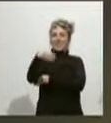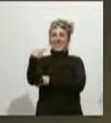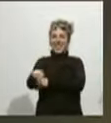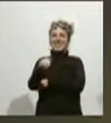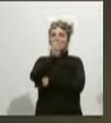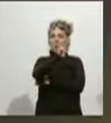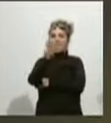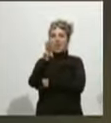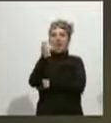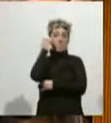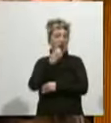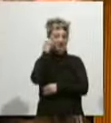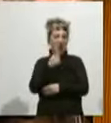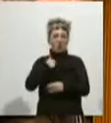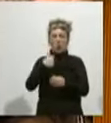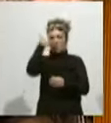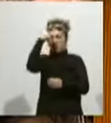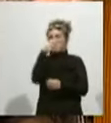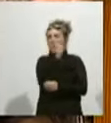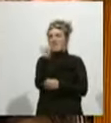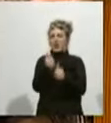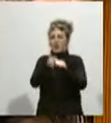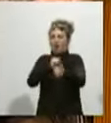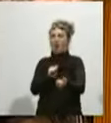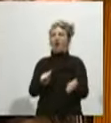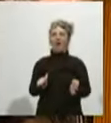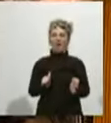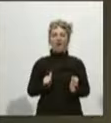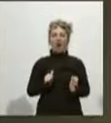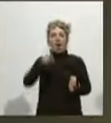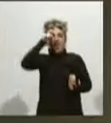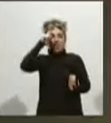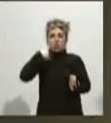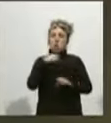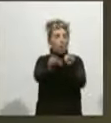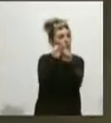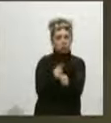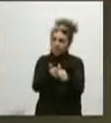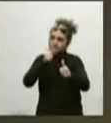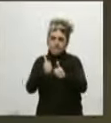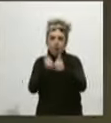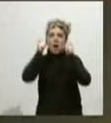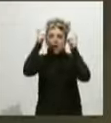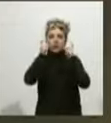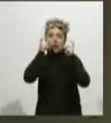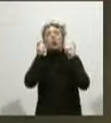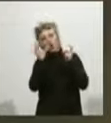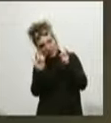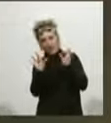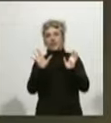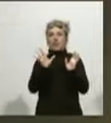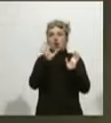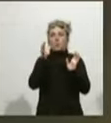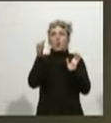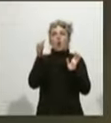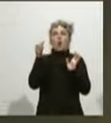Rajoy. Sí, lo sé imitar. Antes a Zapatero no pude imitarlo. Bueno, sí sé imitarlo, porque ya